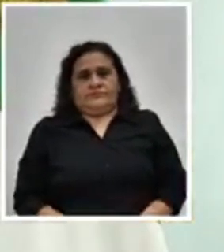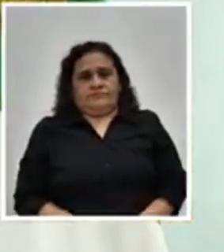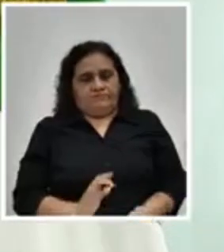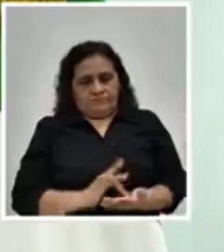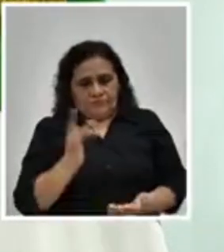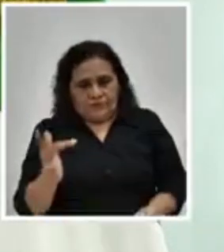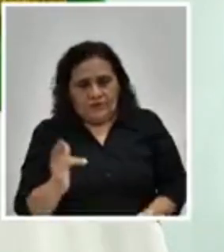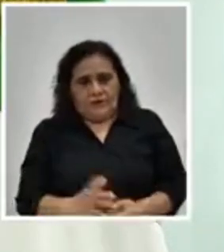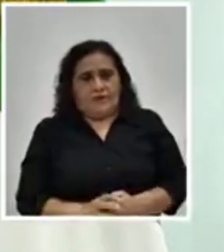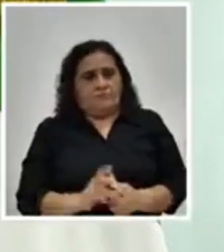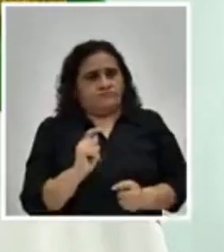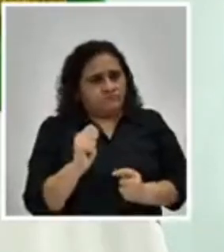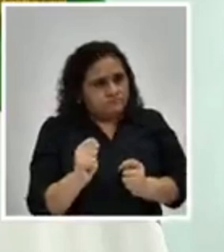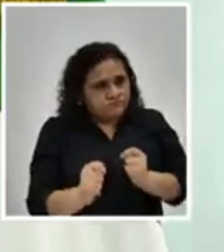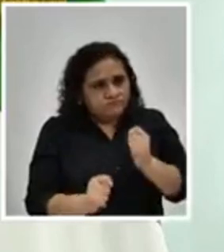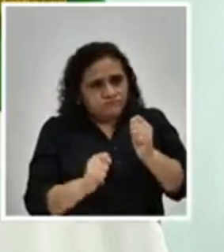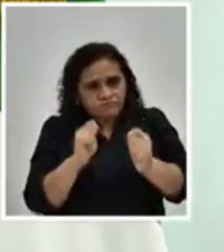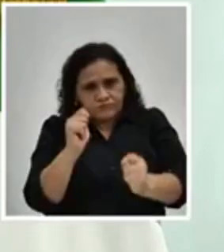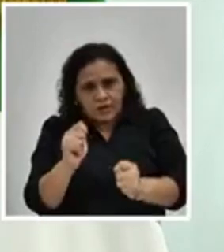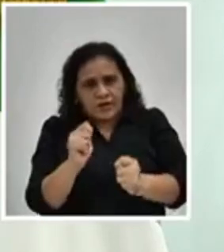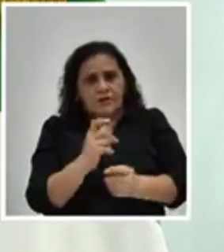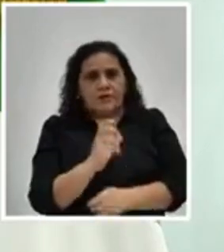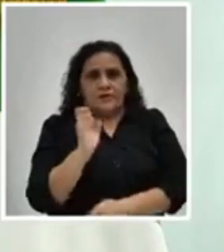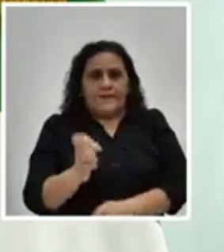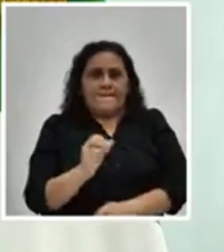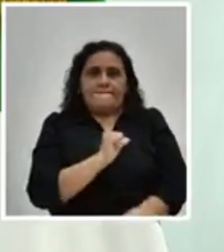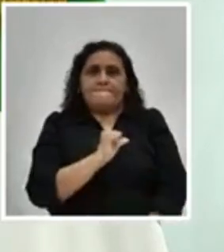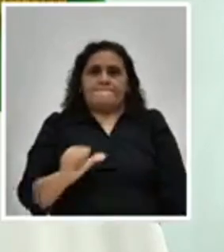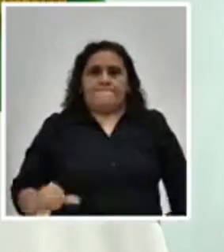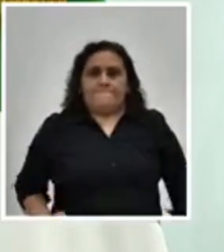Gracias a las gestiones de esta administración municipal